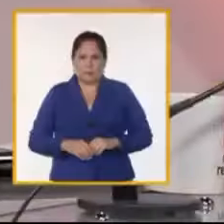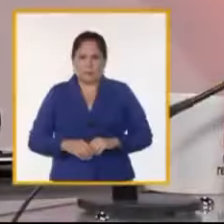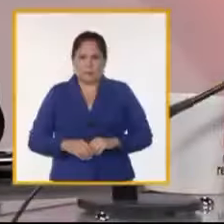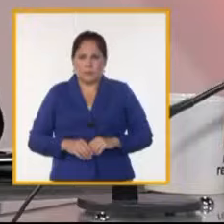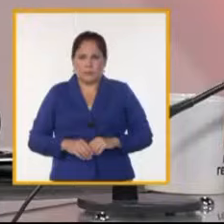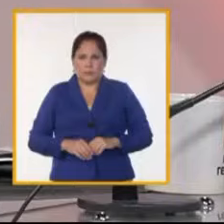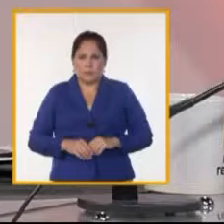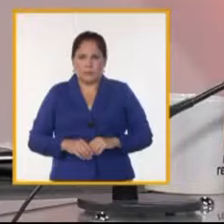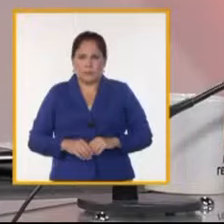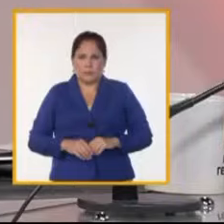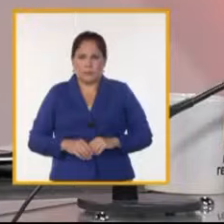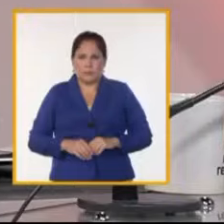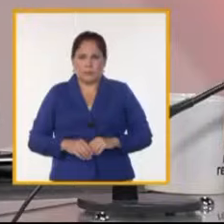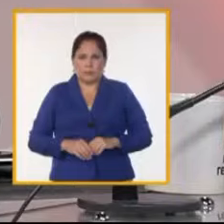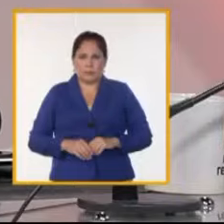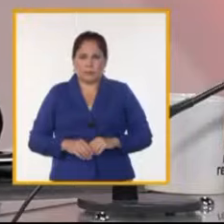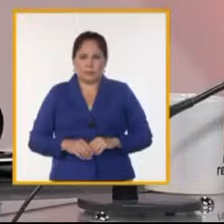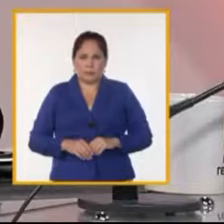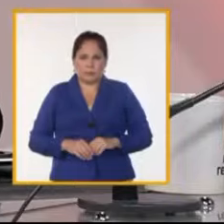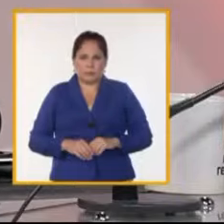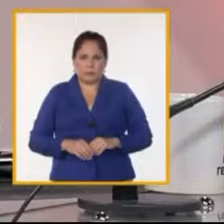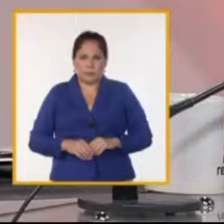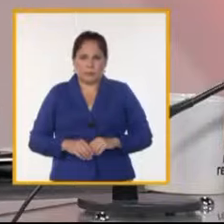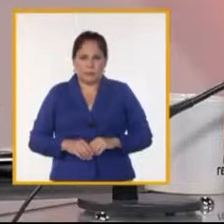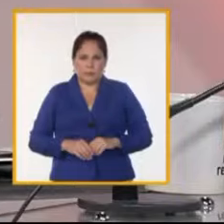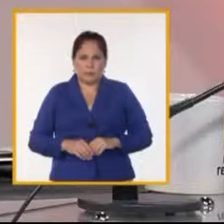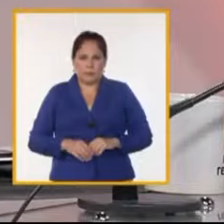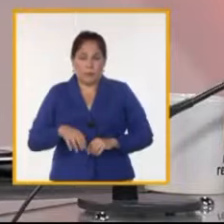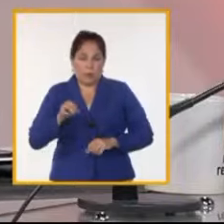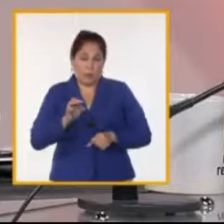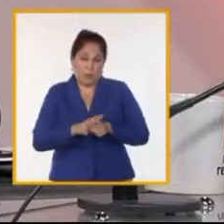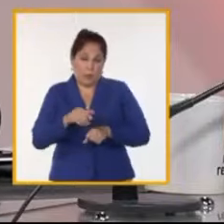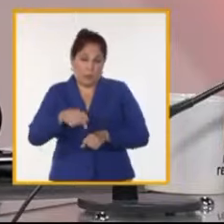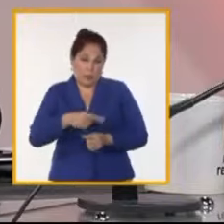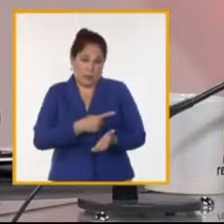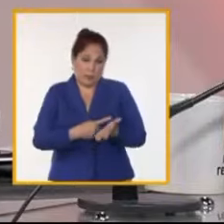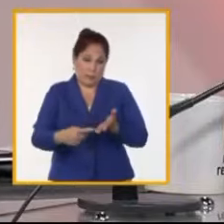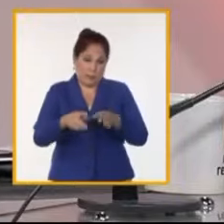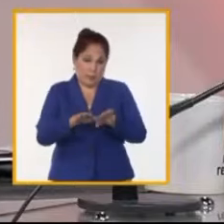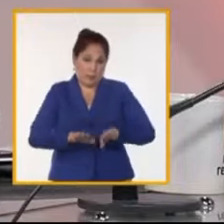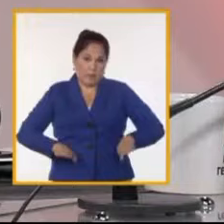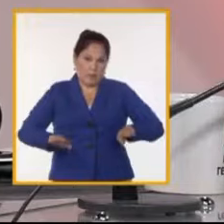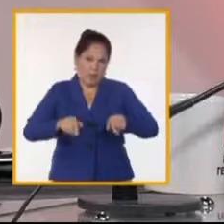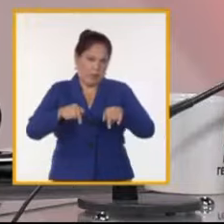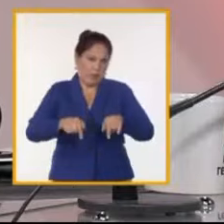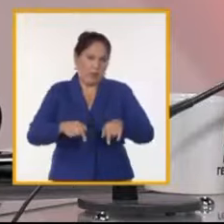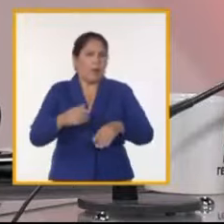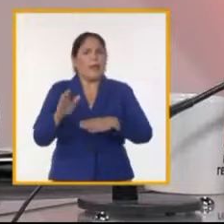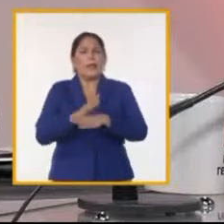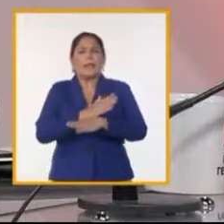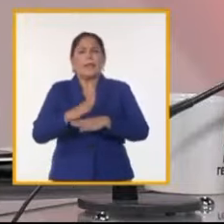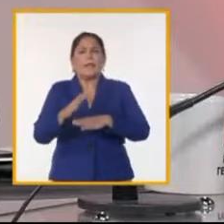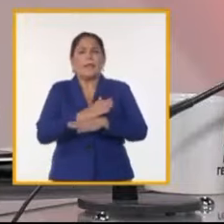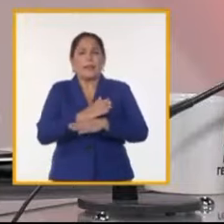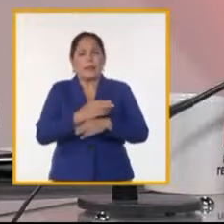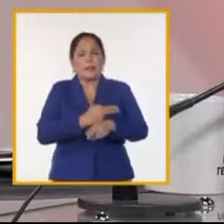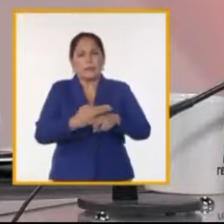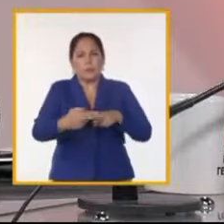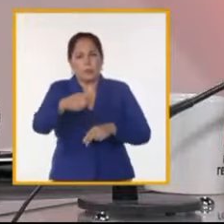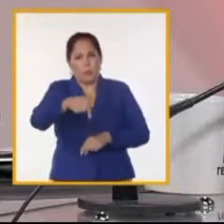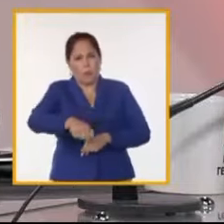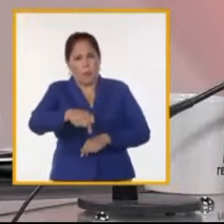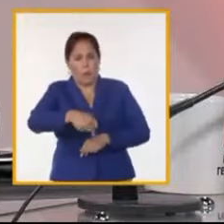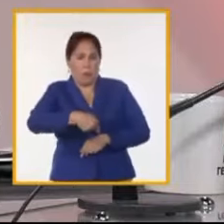bueno Y como señalábamos en esta en este inicio de semana nuestra mesa redonda quiere apuntar a varios de los acontecimientos que en los últimos